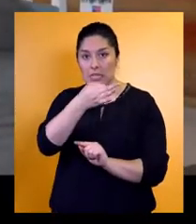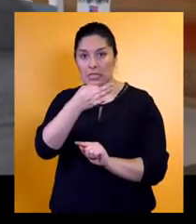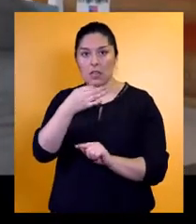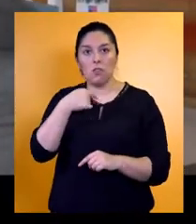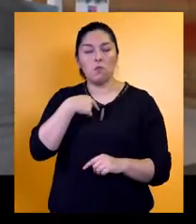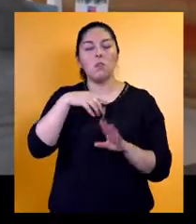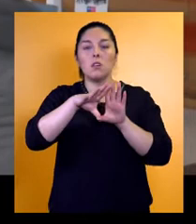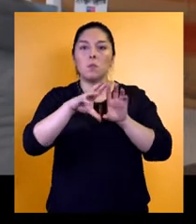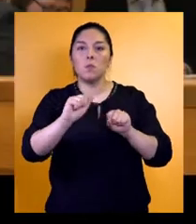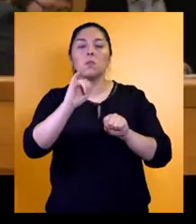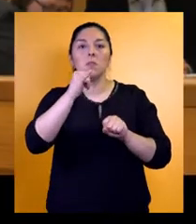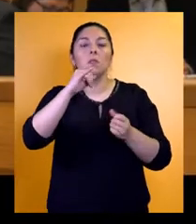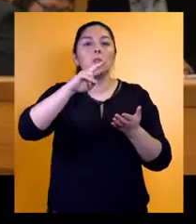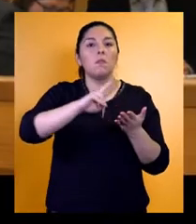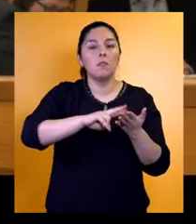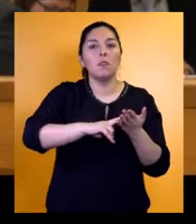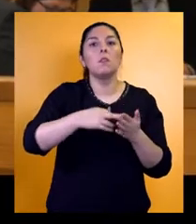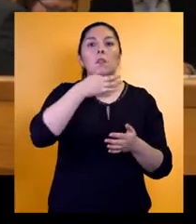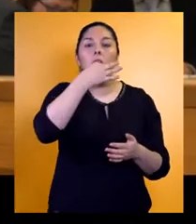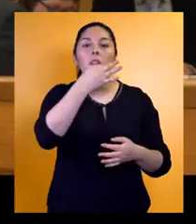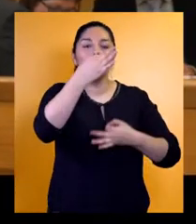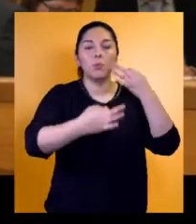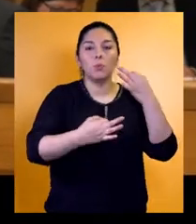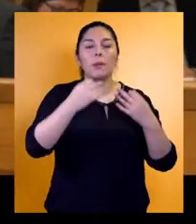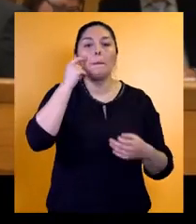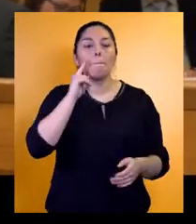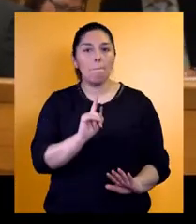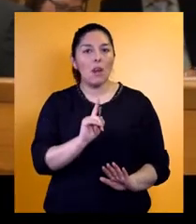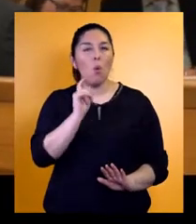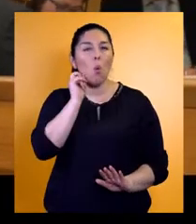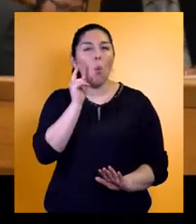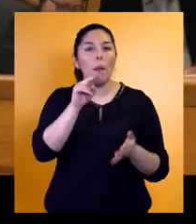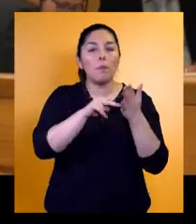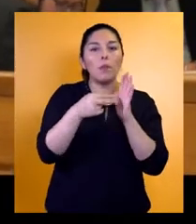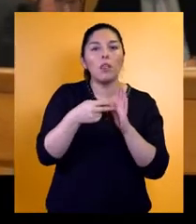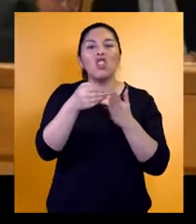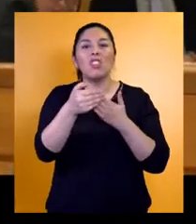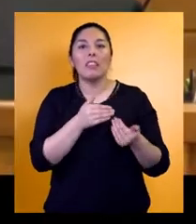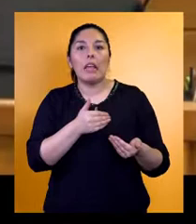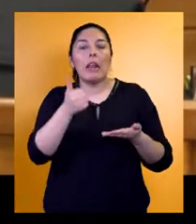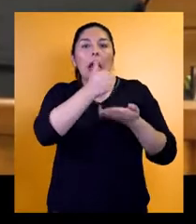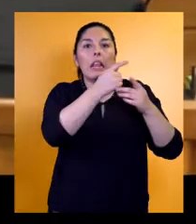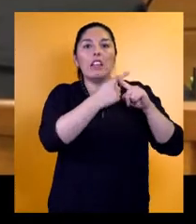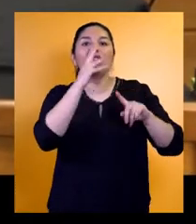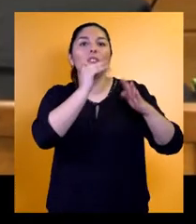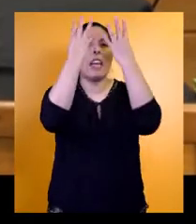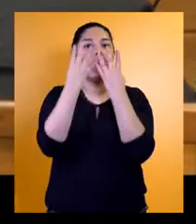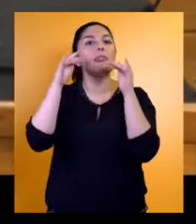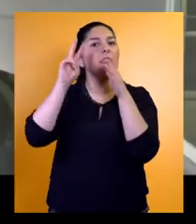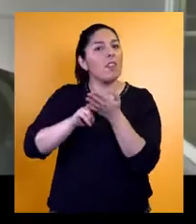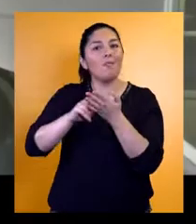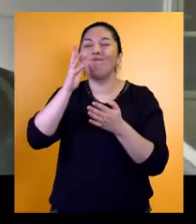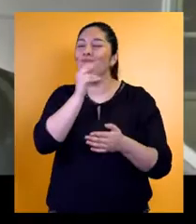mostró conforme con el veredicto de condena, no obstante sus reparos por el hecho que el imputado no cumplirá presidio efectivo.